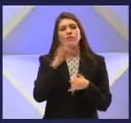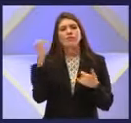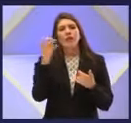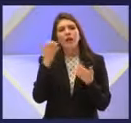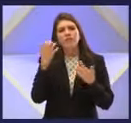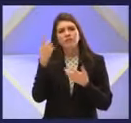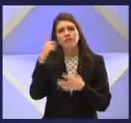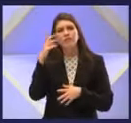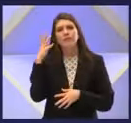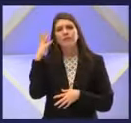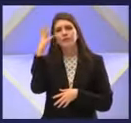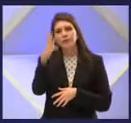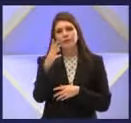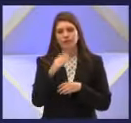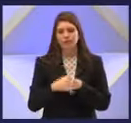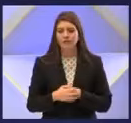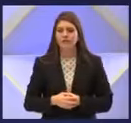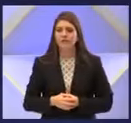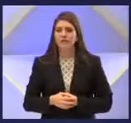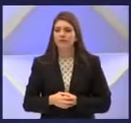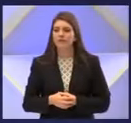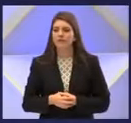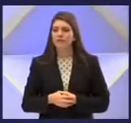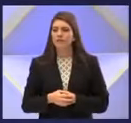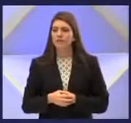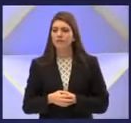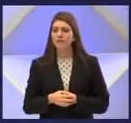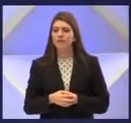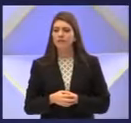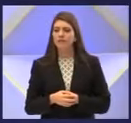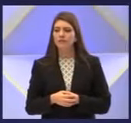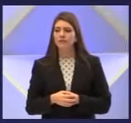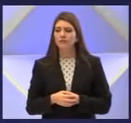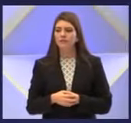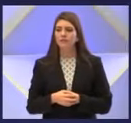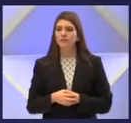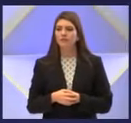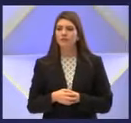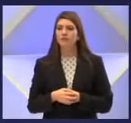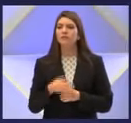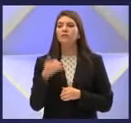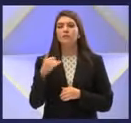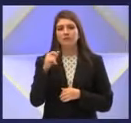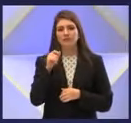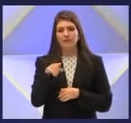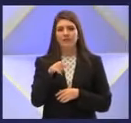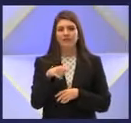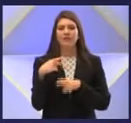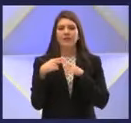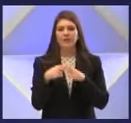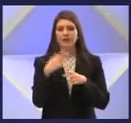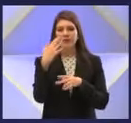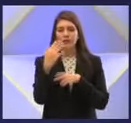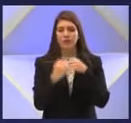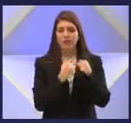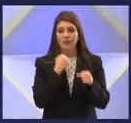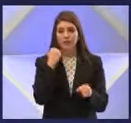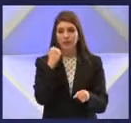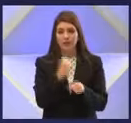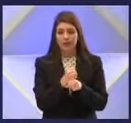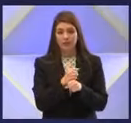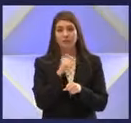futuro y ya con ésta pues terminó nada más mencionando cómo estamos en los 50 años del hombre en la luna en